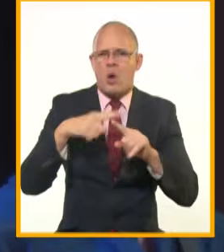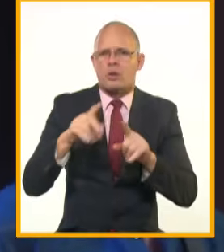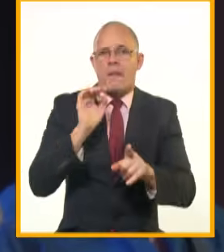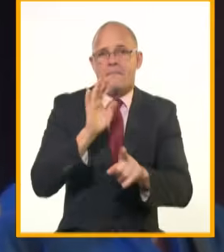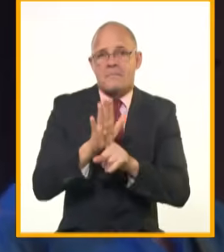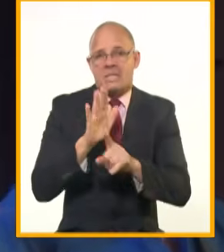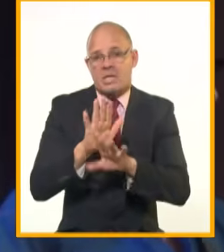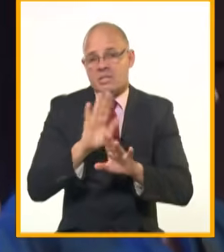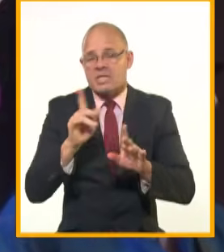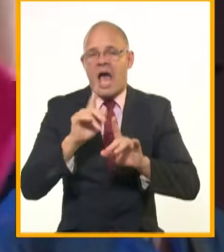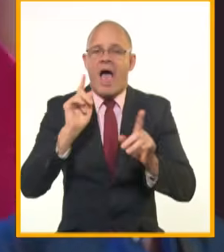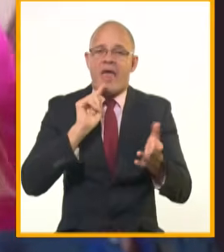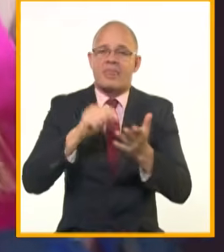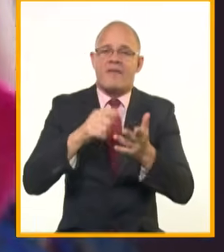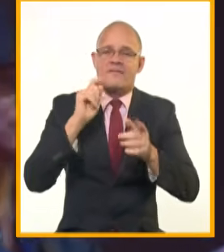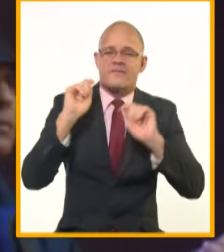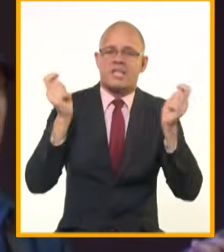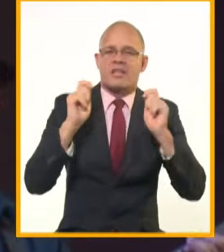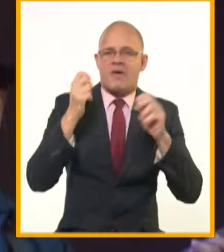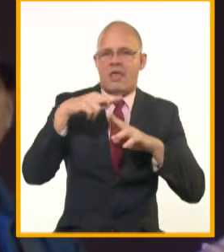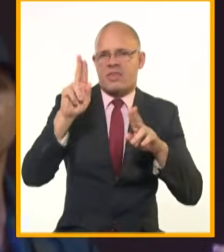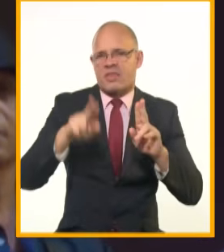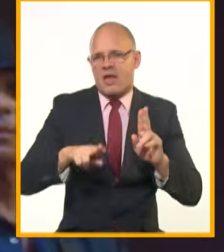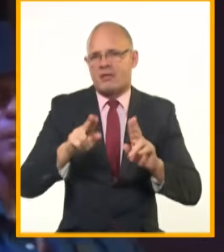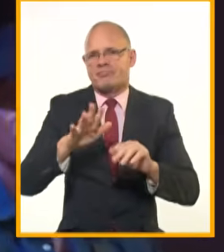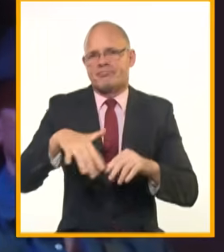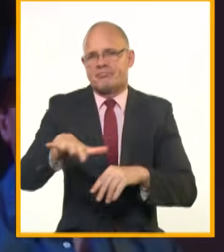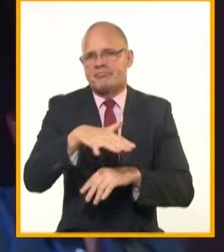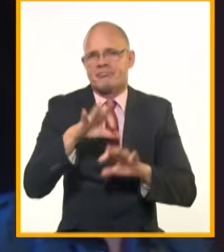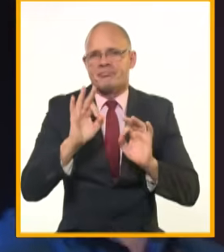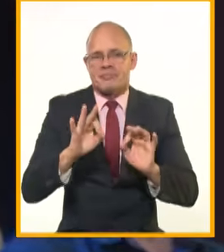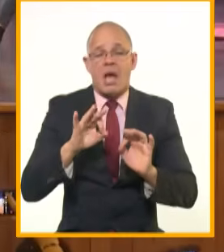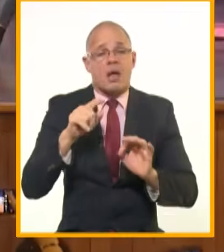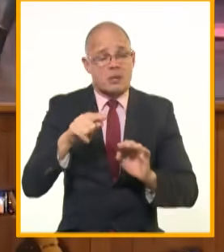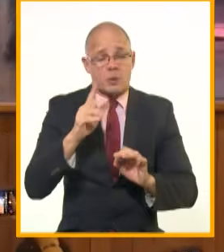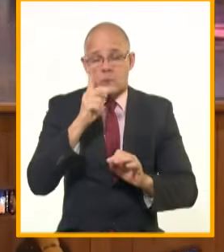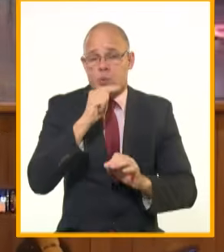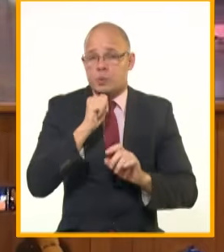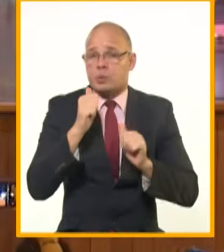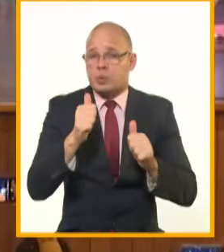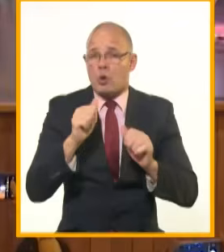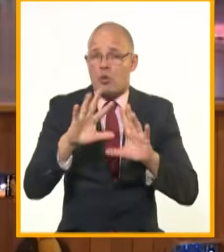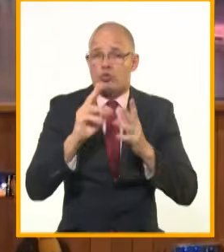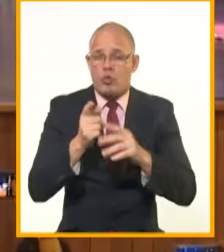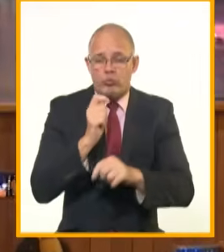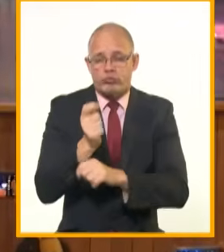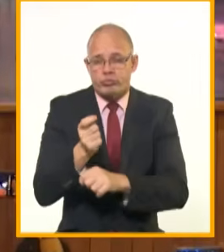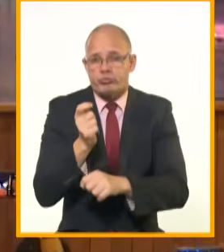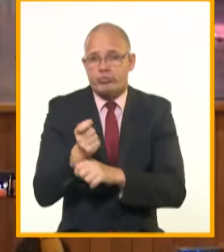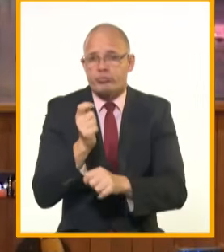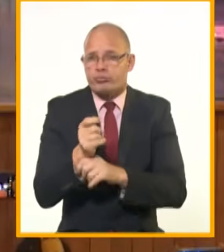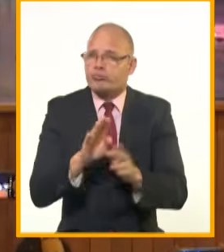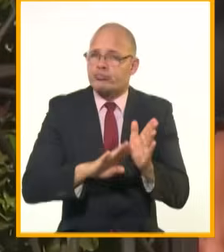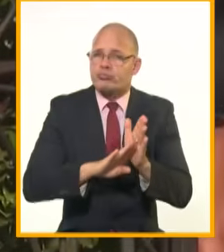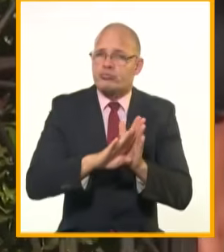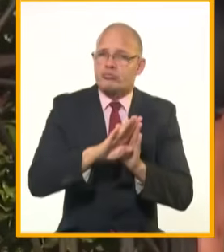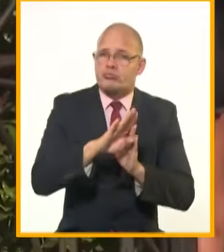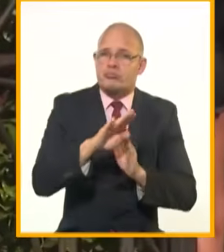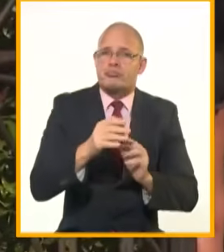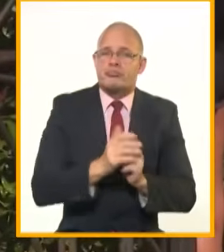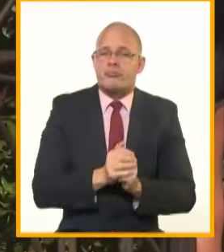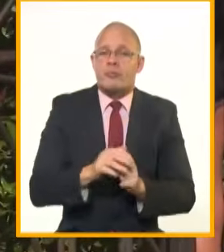en el Festival Nacional de Teatro Aficionado, una verdadera cúspide de un proceso pedagógico y artístico. En el programa del